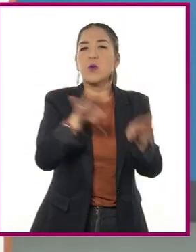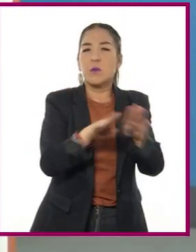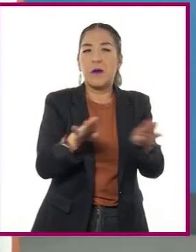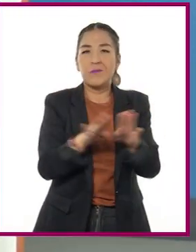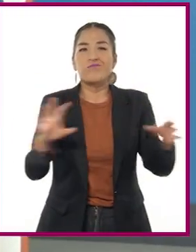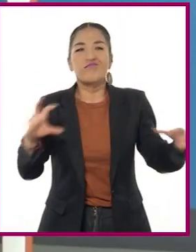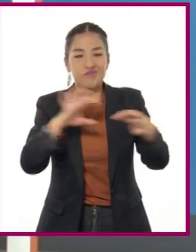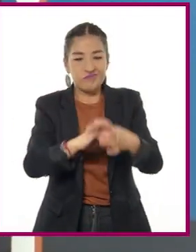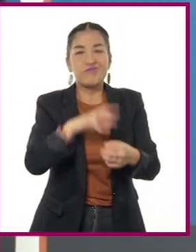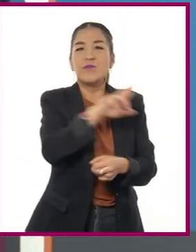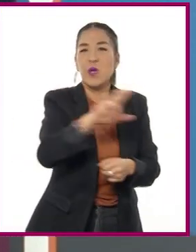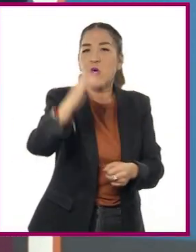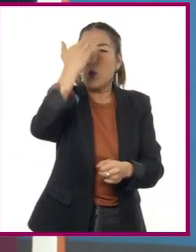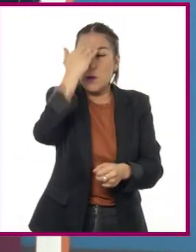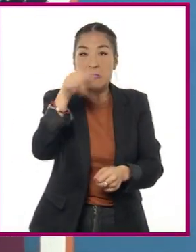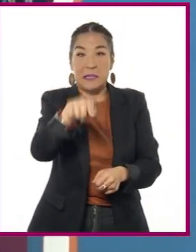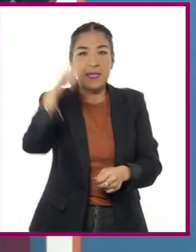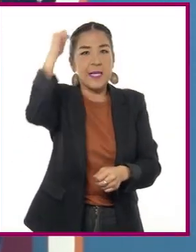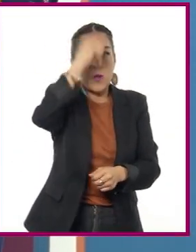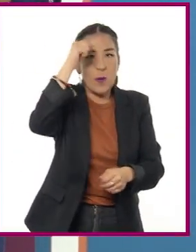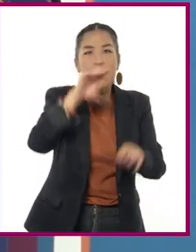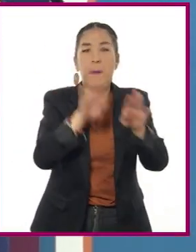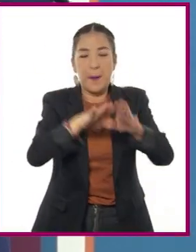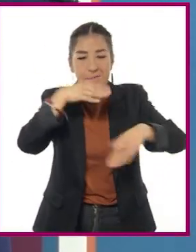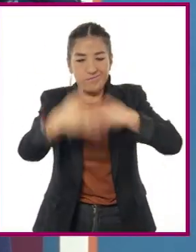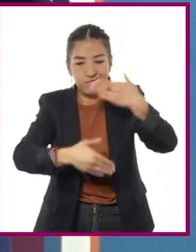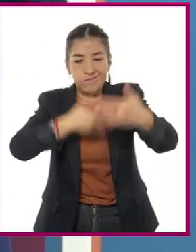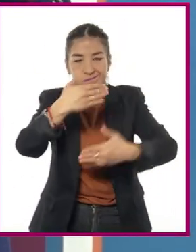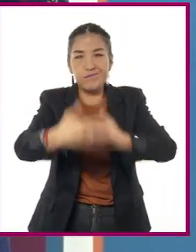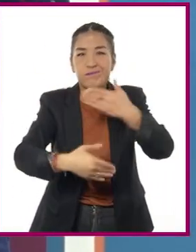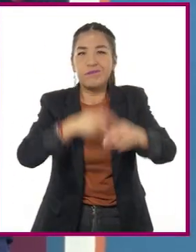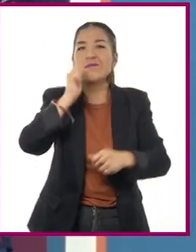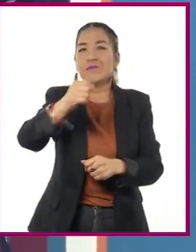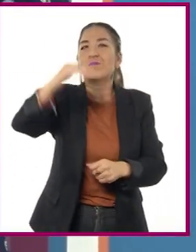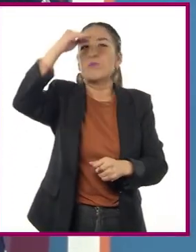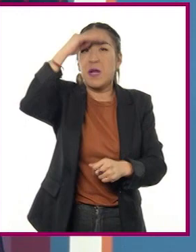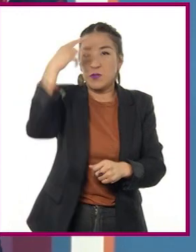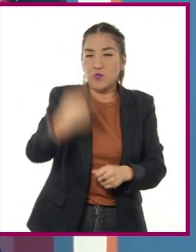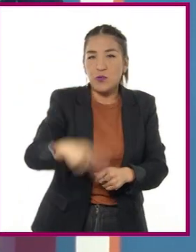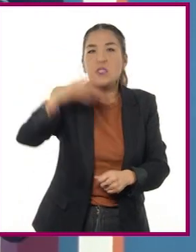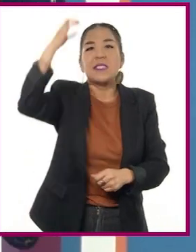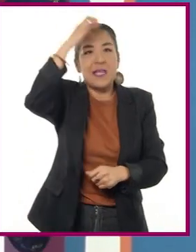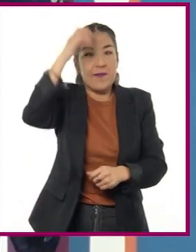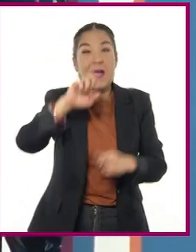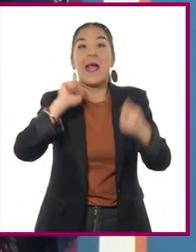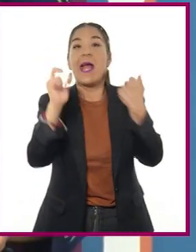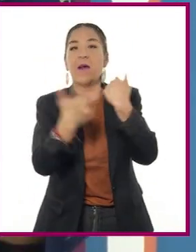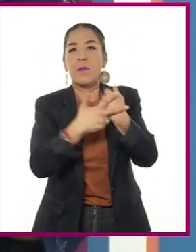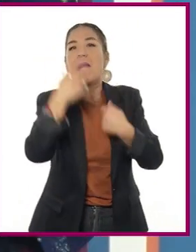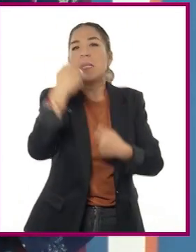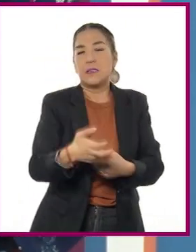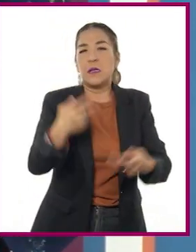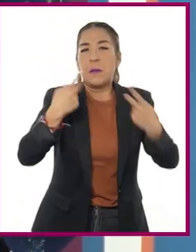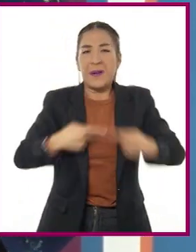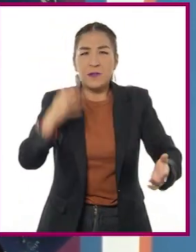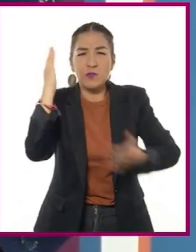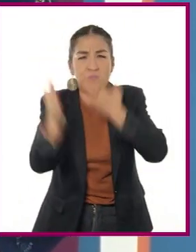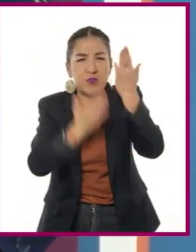las teorías que habían empezado a fermentar fuertemente el pensamiento científico europeo de los